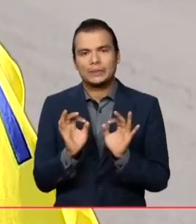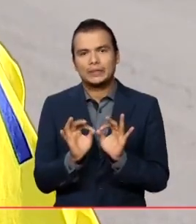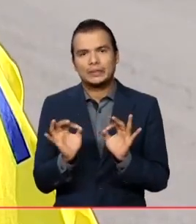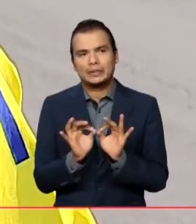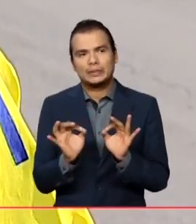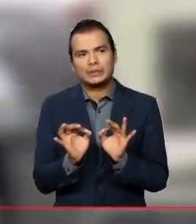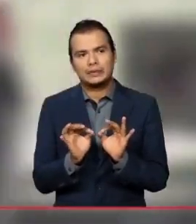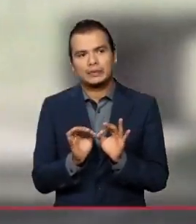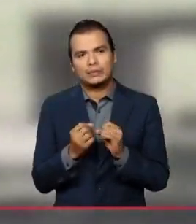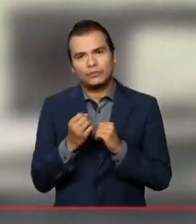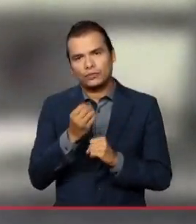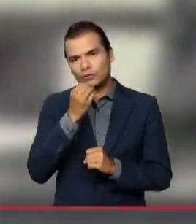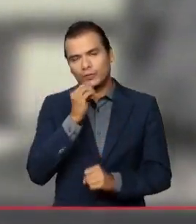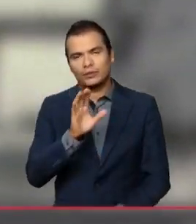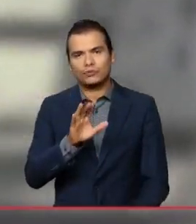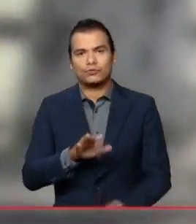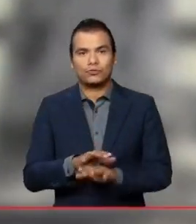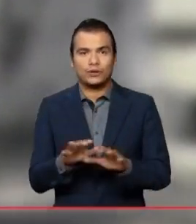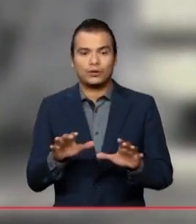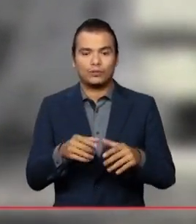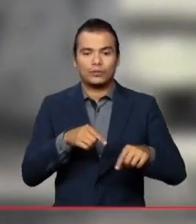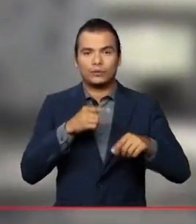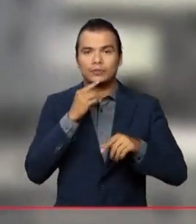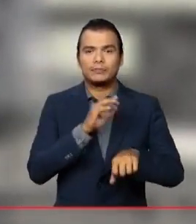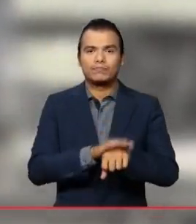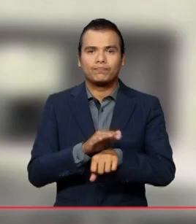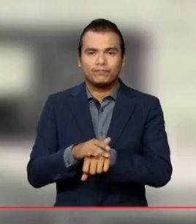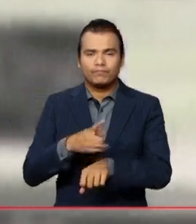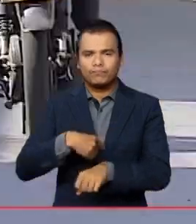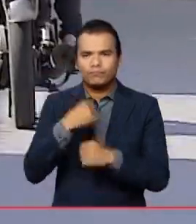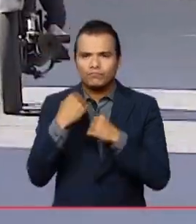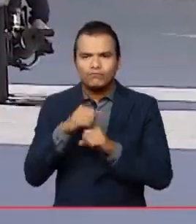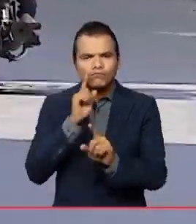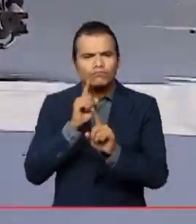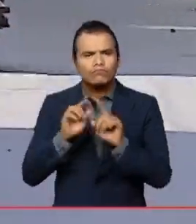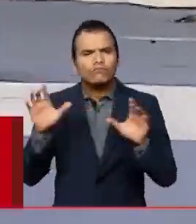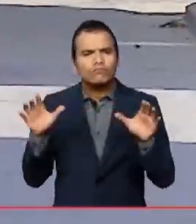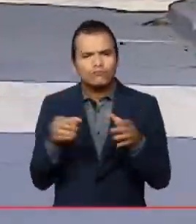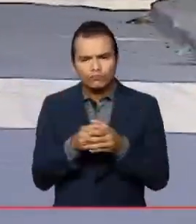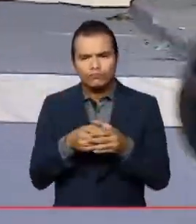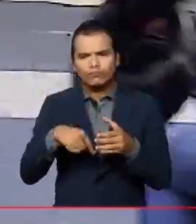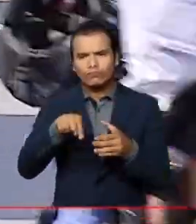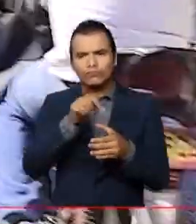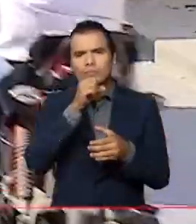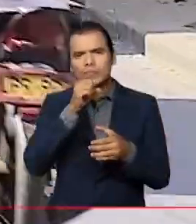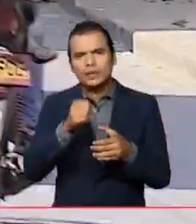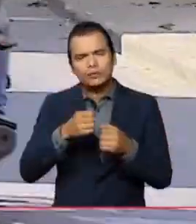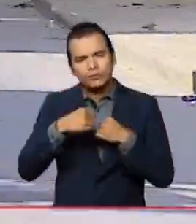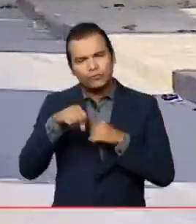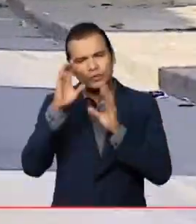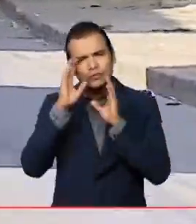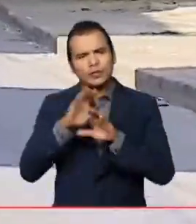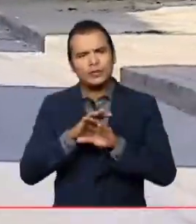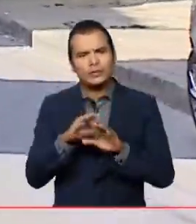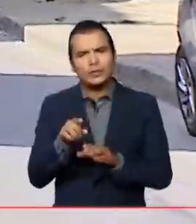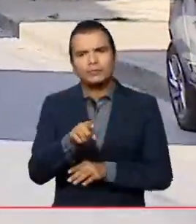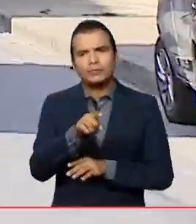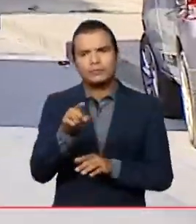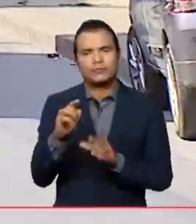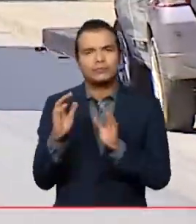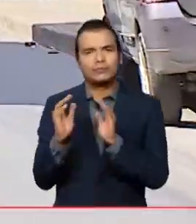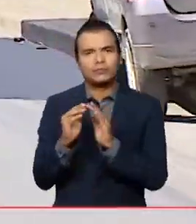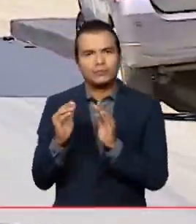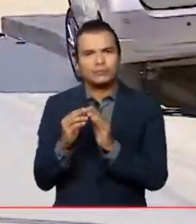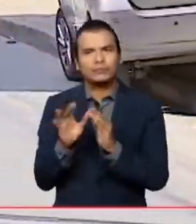para medio comer las autoridades responden que están haciendo esfuerzos para garantizar todos los derechos de los adultos mayores pero en los hogares Y las